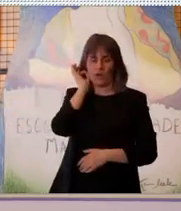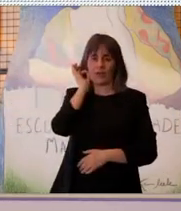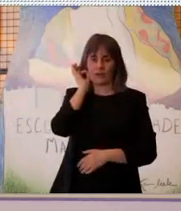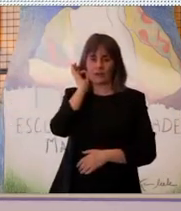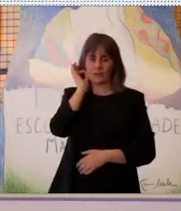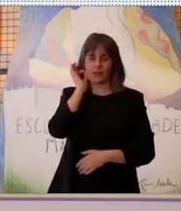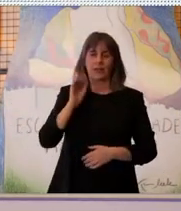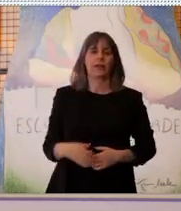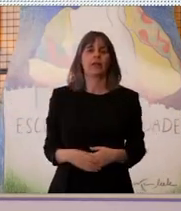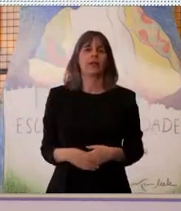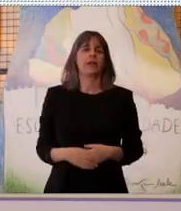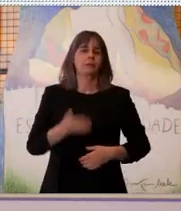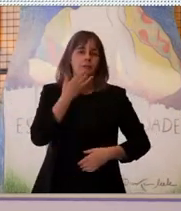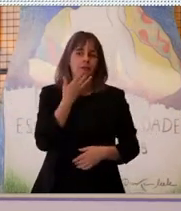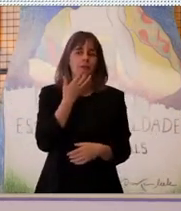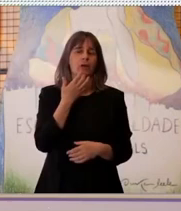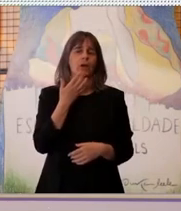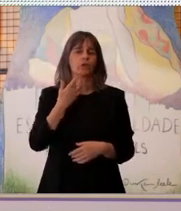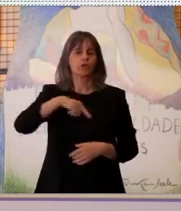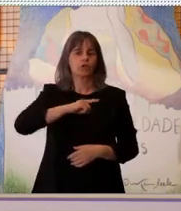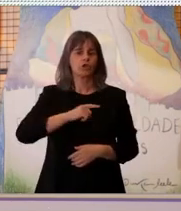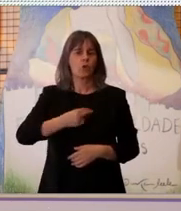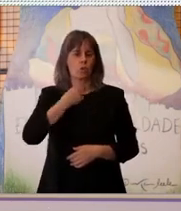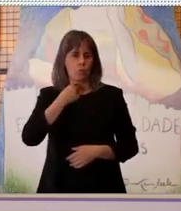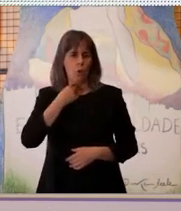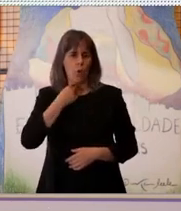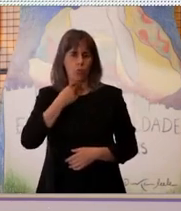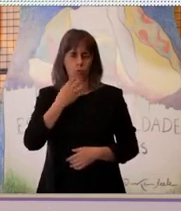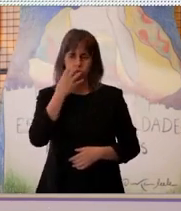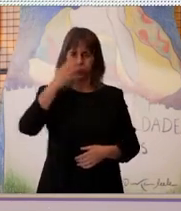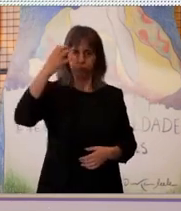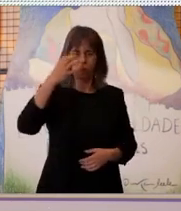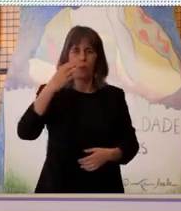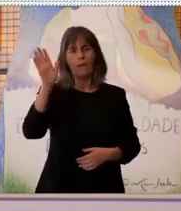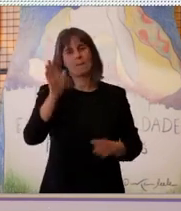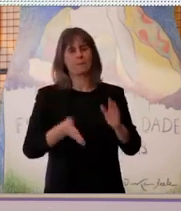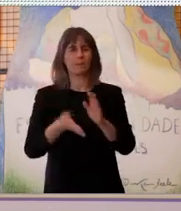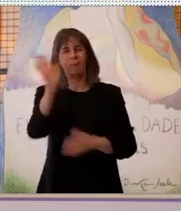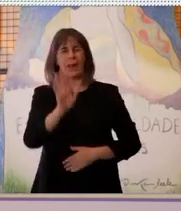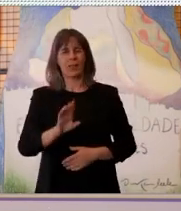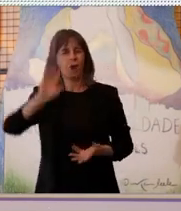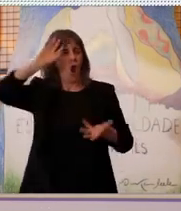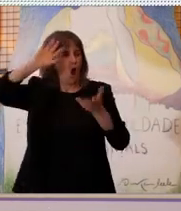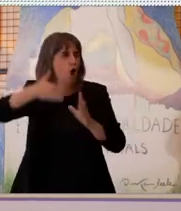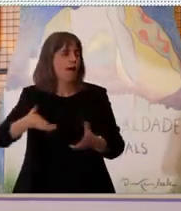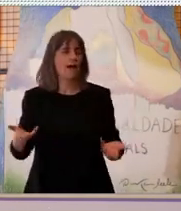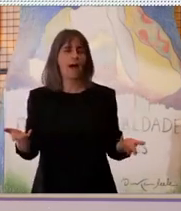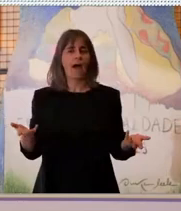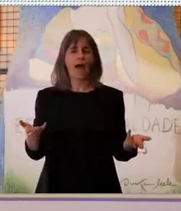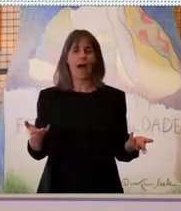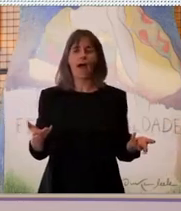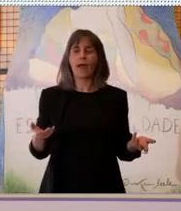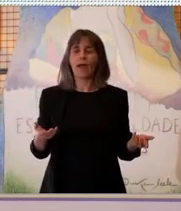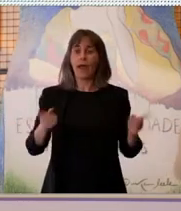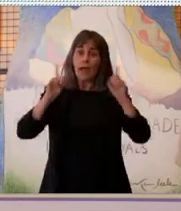Si fuerzas el tono de voz estás al borde de la histeria si eres No sé cómo pues se te ganas